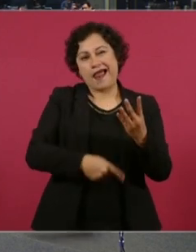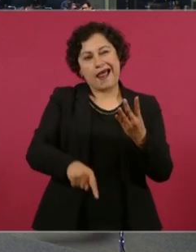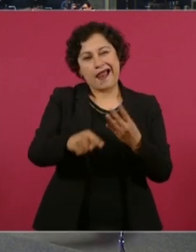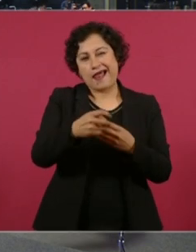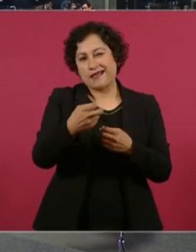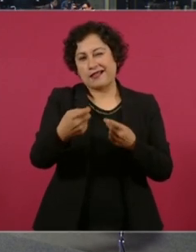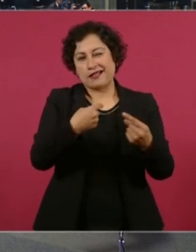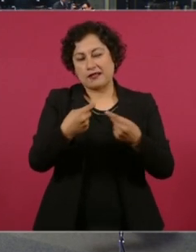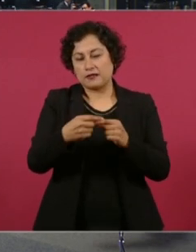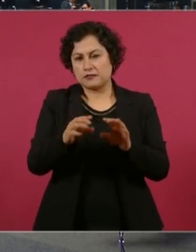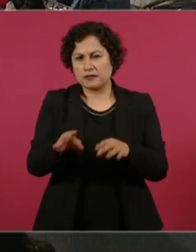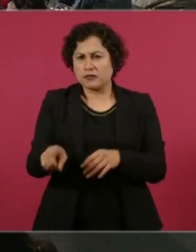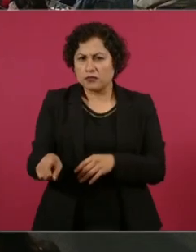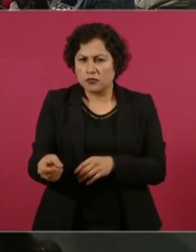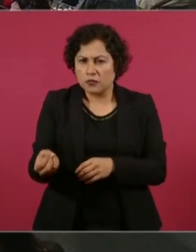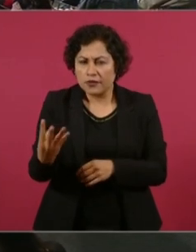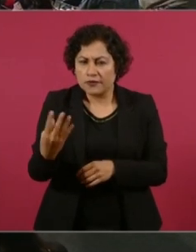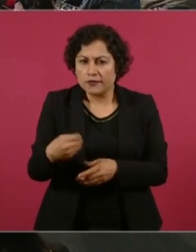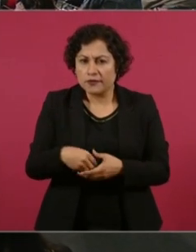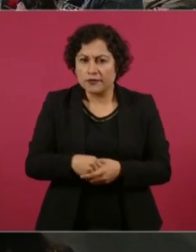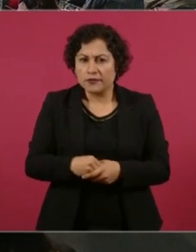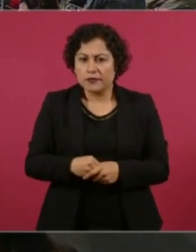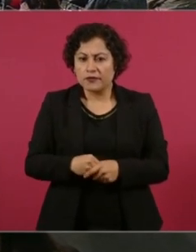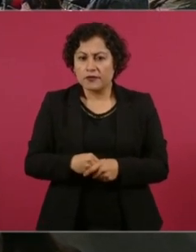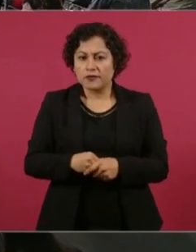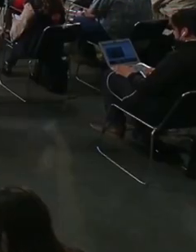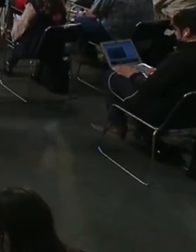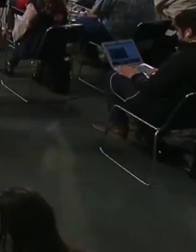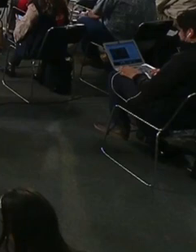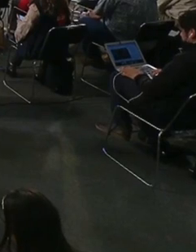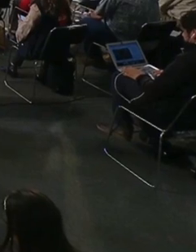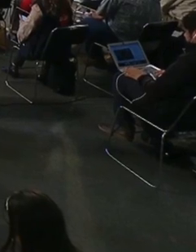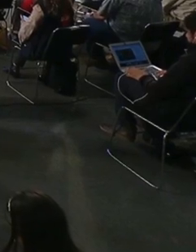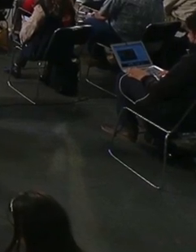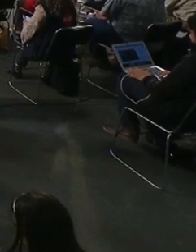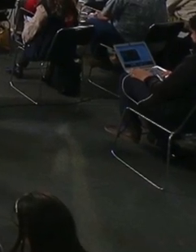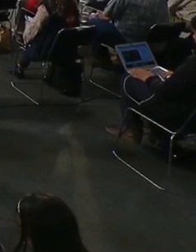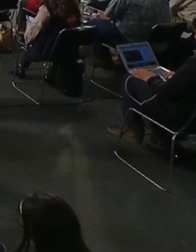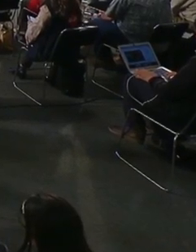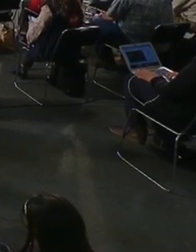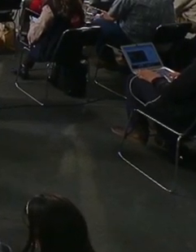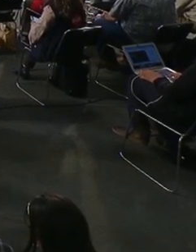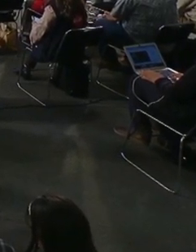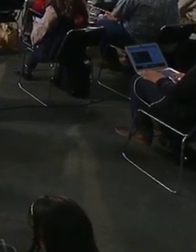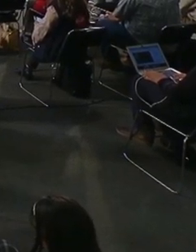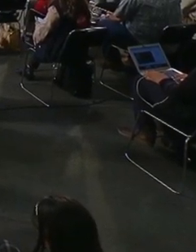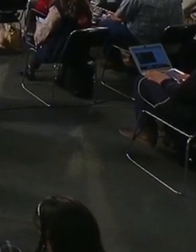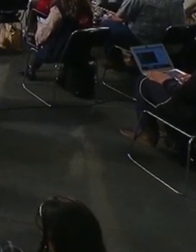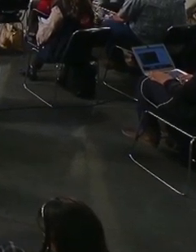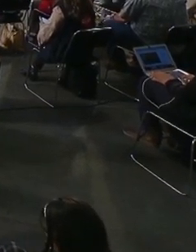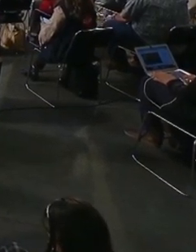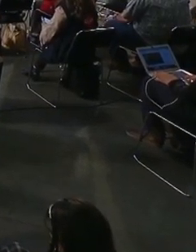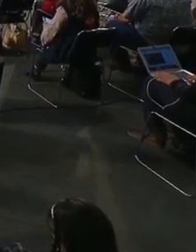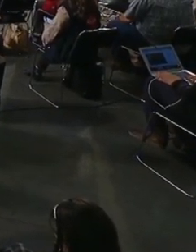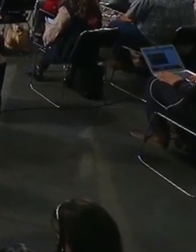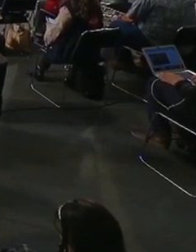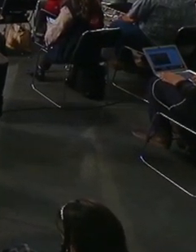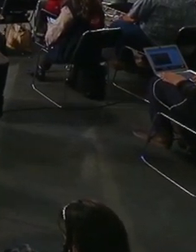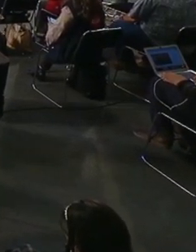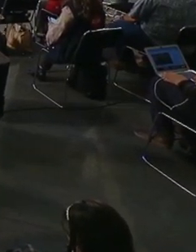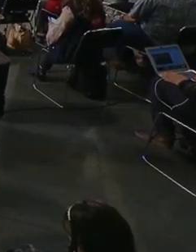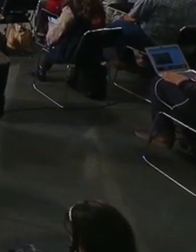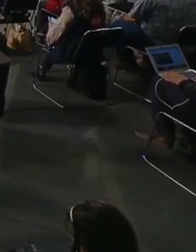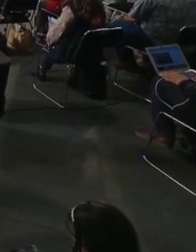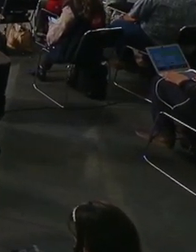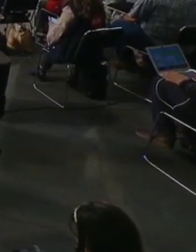¿Cuánto? 25 días de campaña. Sí. Desde que salió ProPublica fue el, sí, primero de febrero. Sí. Más los